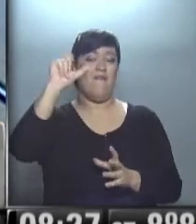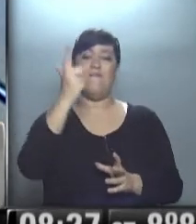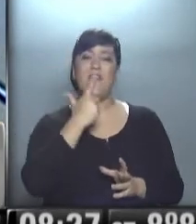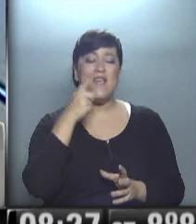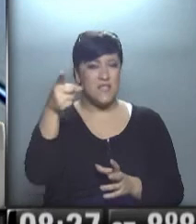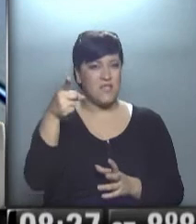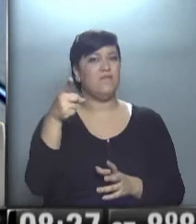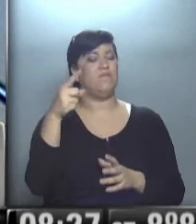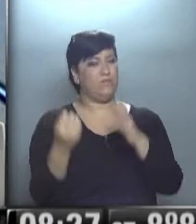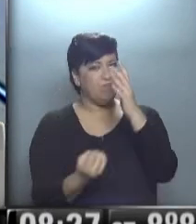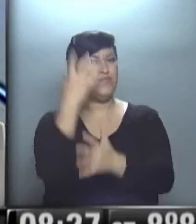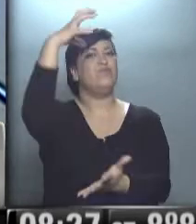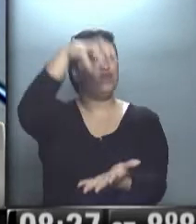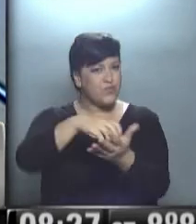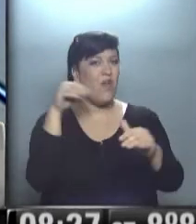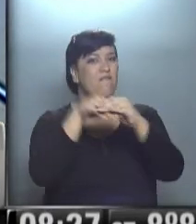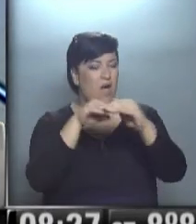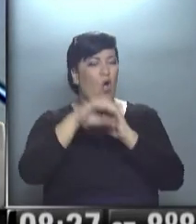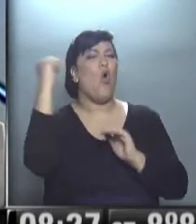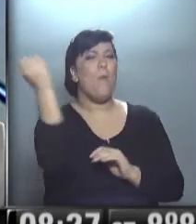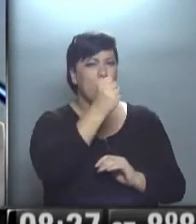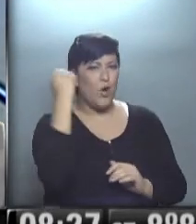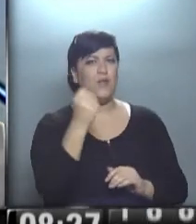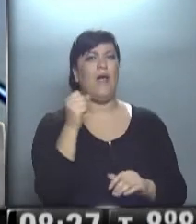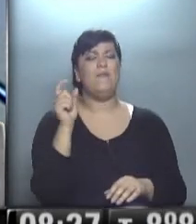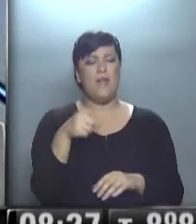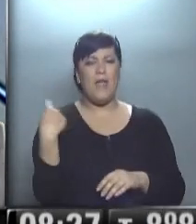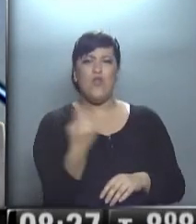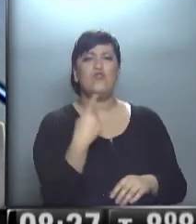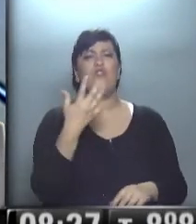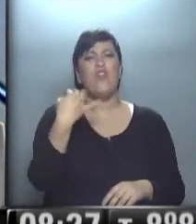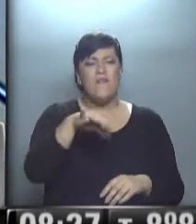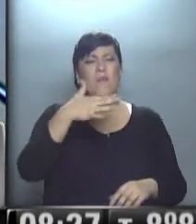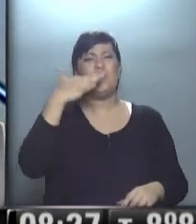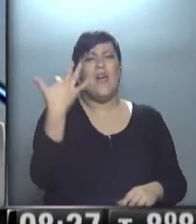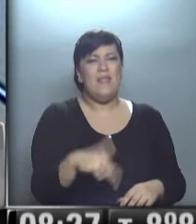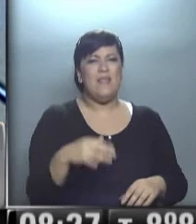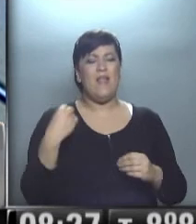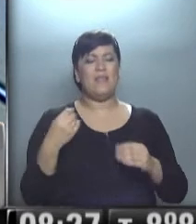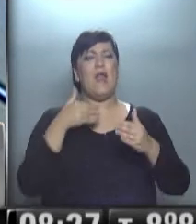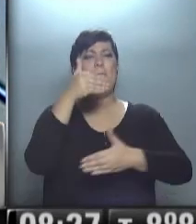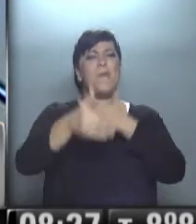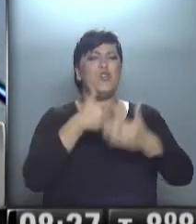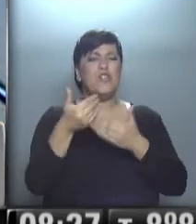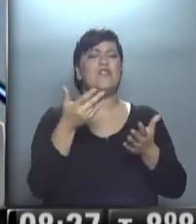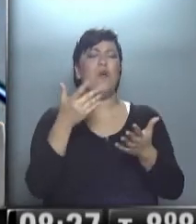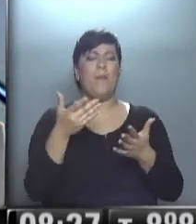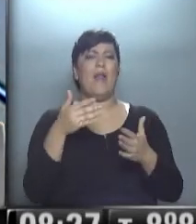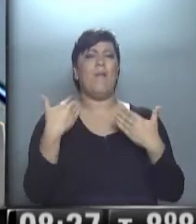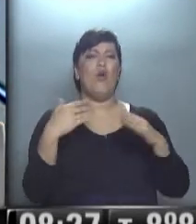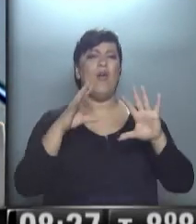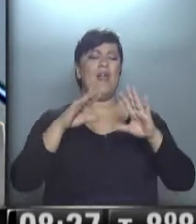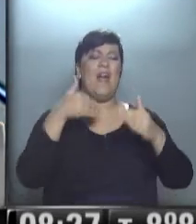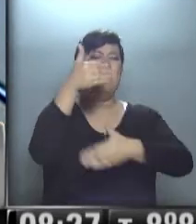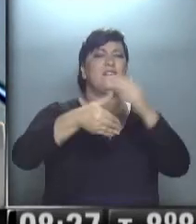marco de lo que significa entender la fenomenología de los procesos estructurales de desarrollo mundial